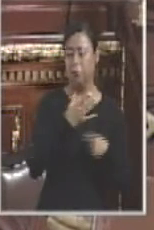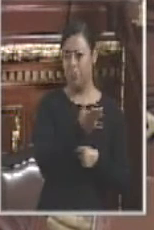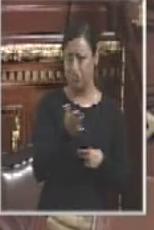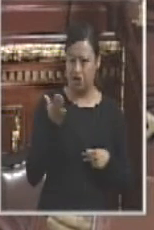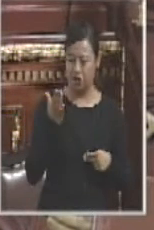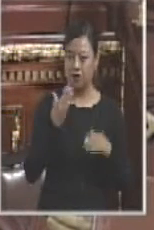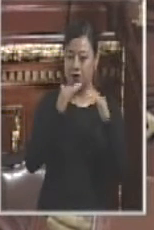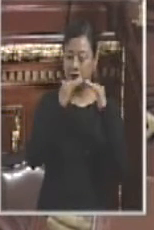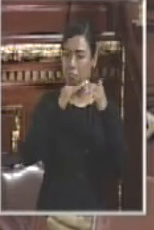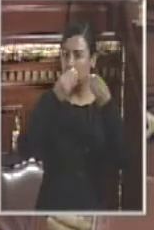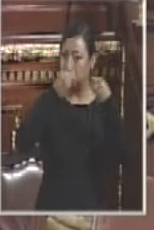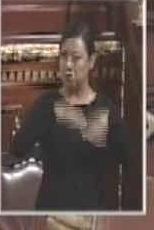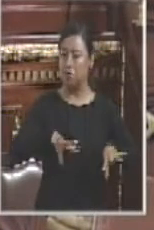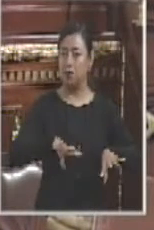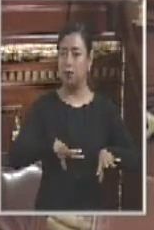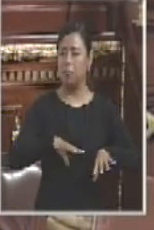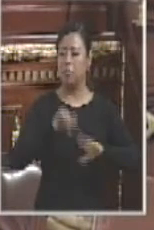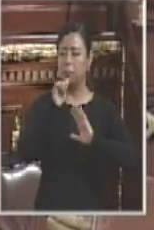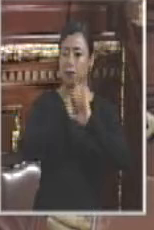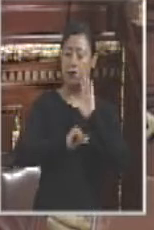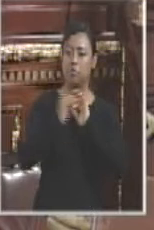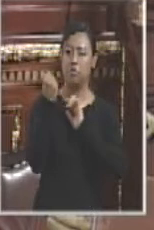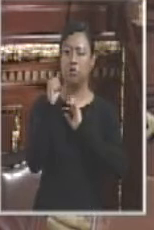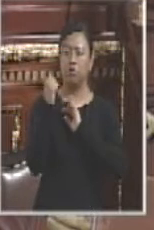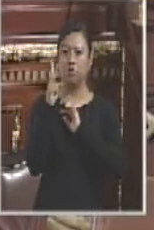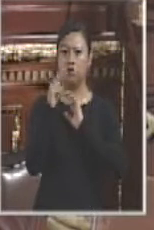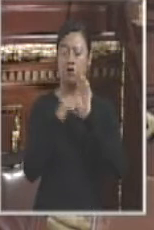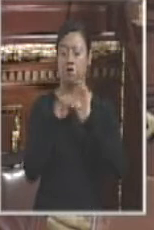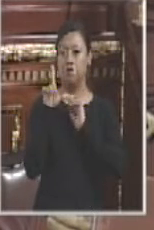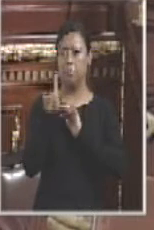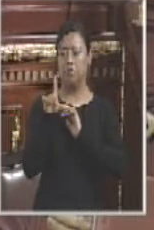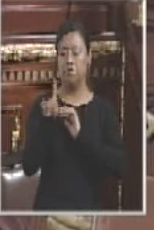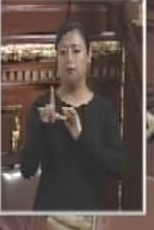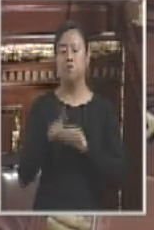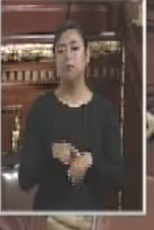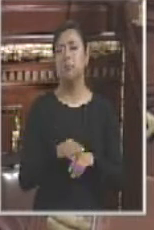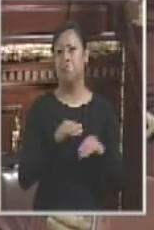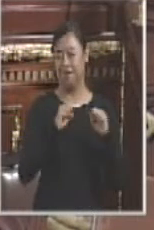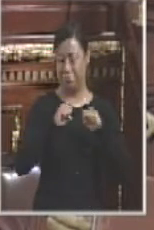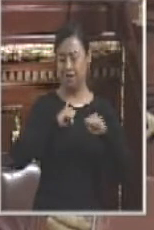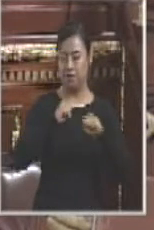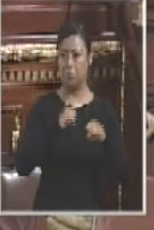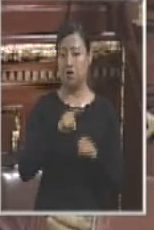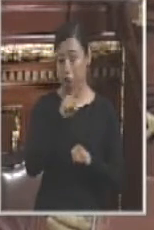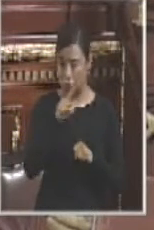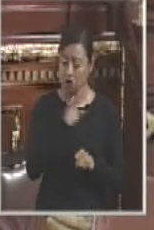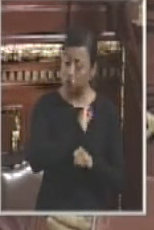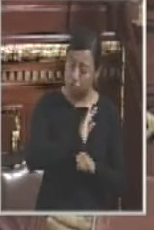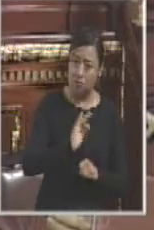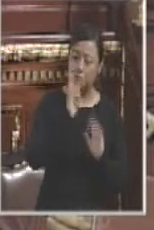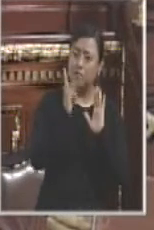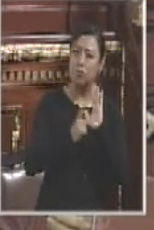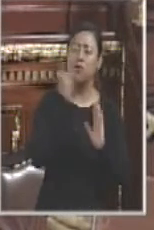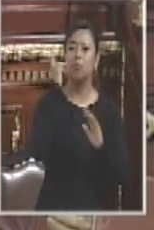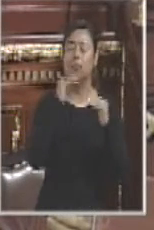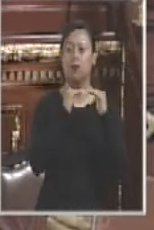sismos del mes de septiembre del 2017. Recuperen lo más pronto posible su